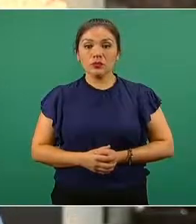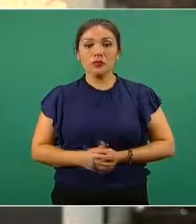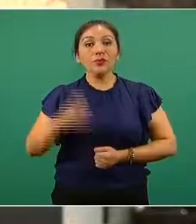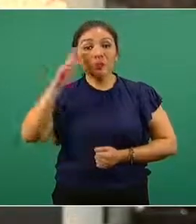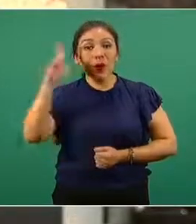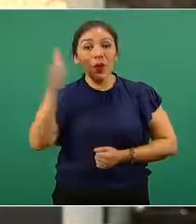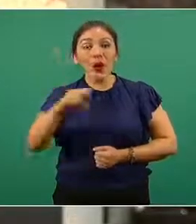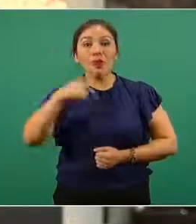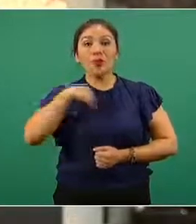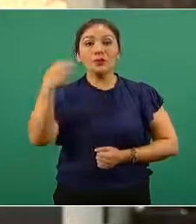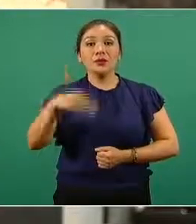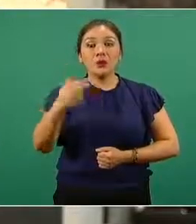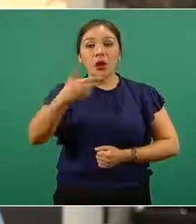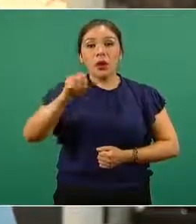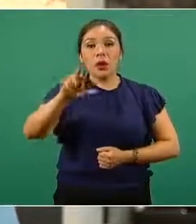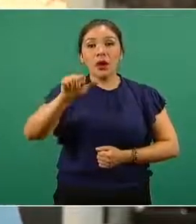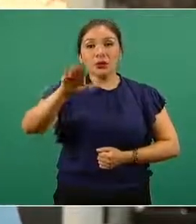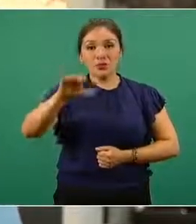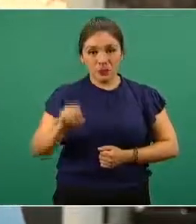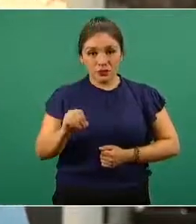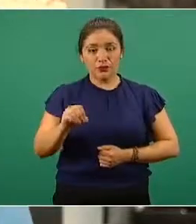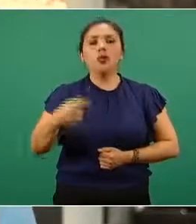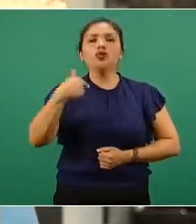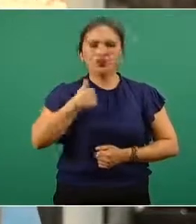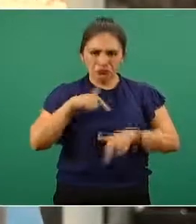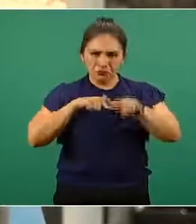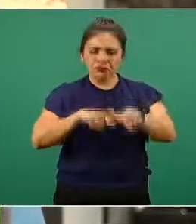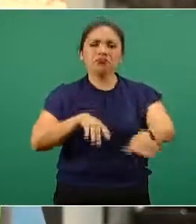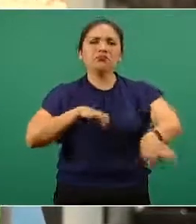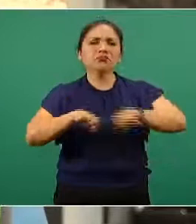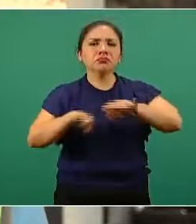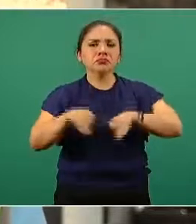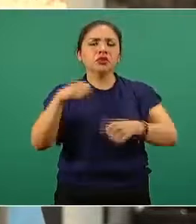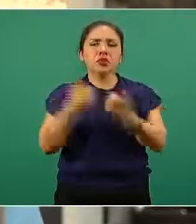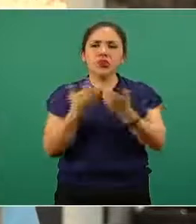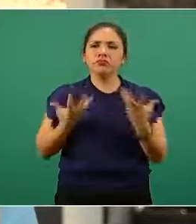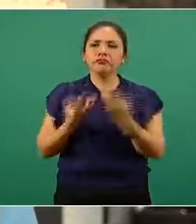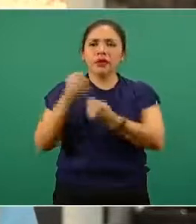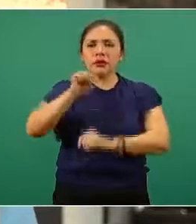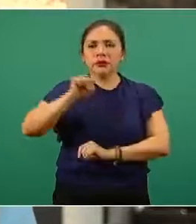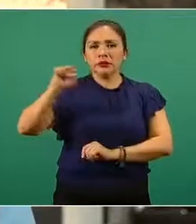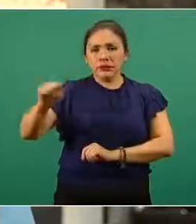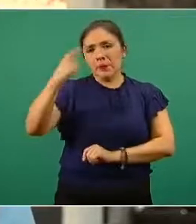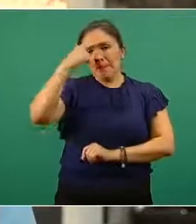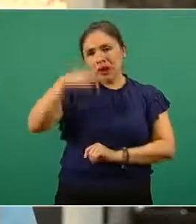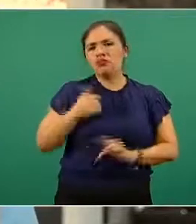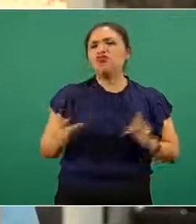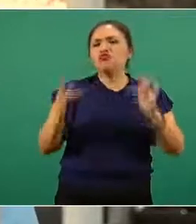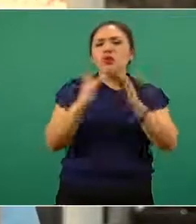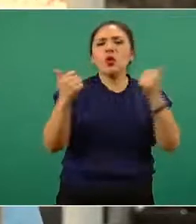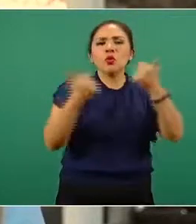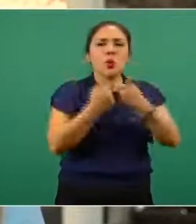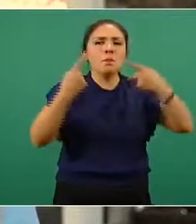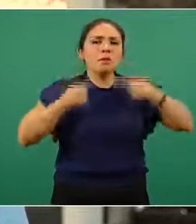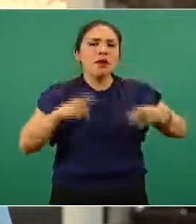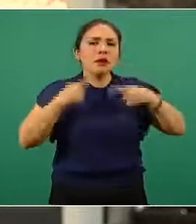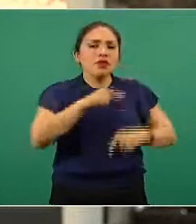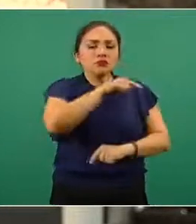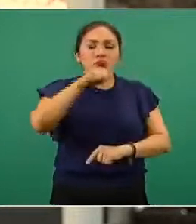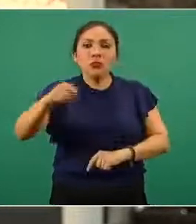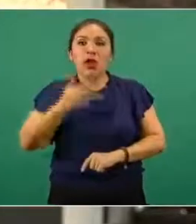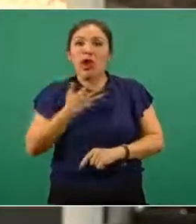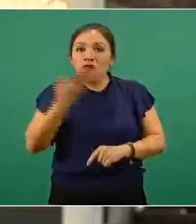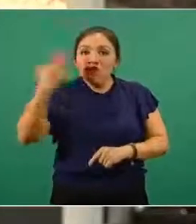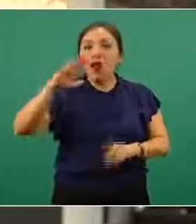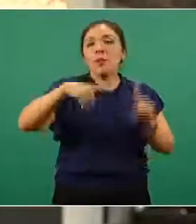Hola, ¿qué tal? Mi nombre es Horacio. Hemos estado trabajando en la Secretaría de Salud, el cual hemos estado en contacto con gente